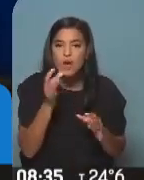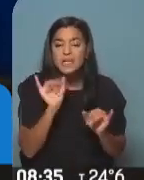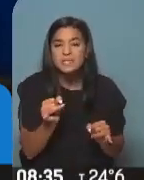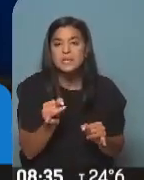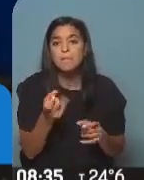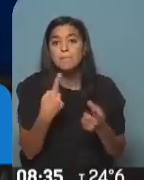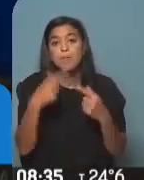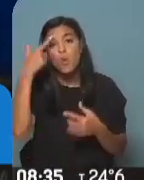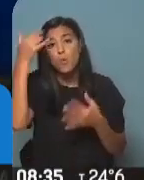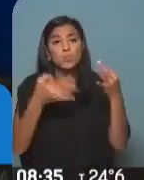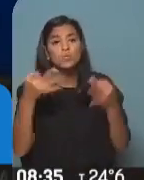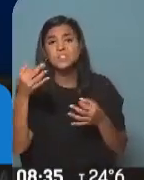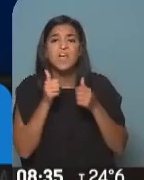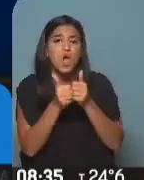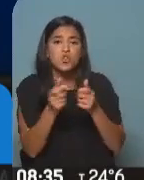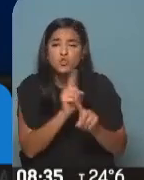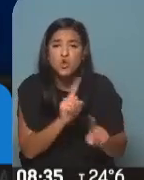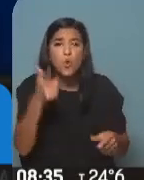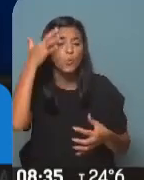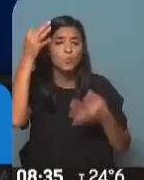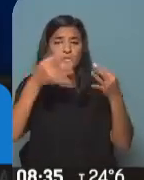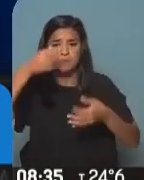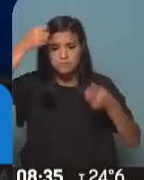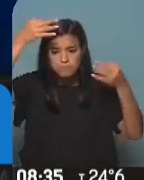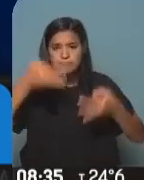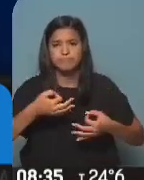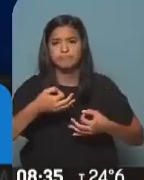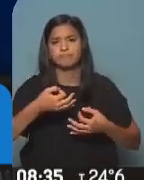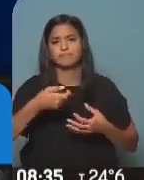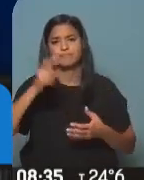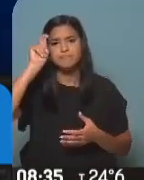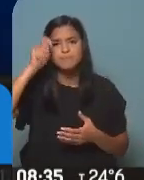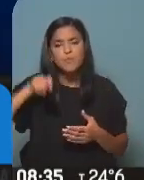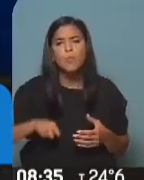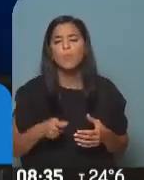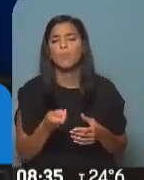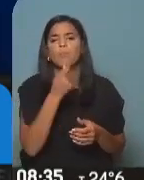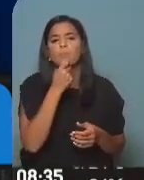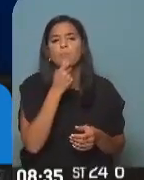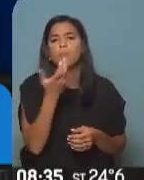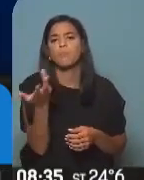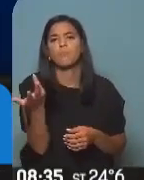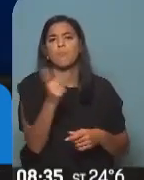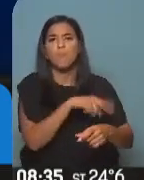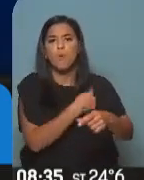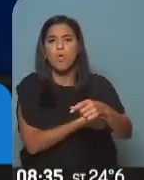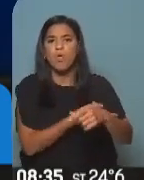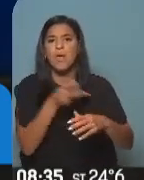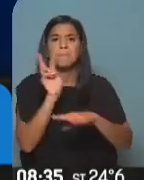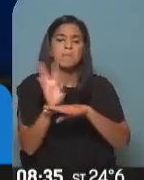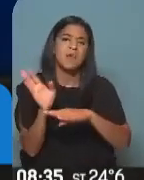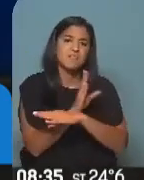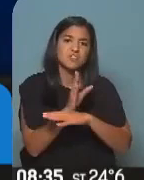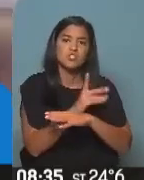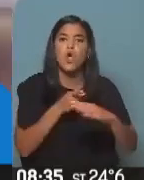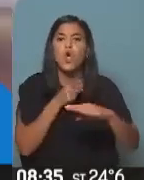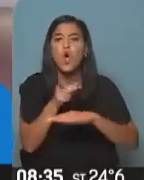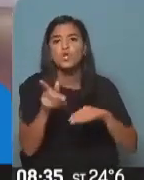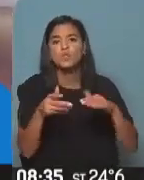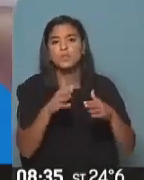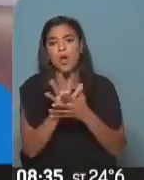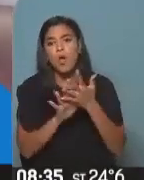justicia no acompaña, si la justicia no juzga, si no se sanciona, si desde los ejecutivos no hay prevención en la lucha contra la corrupción, si